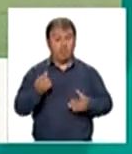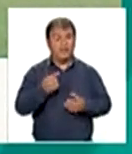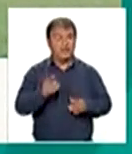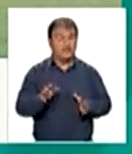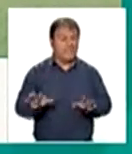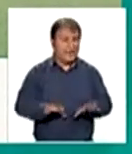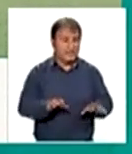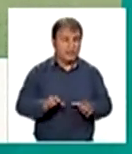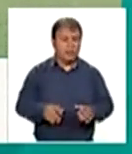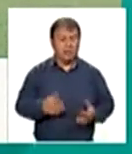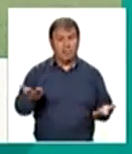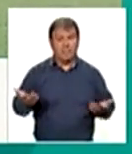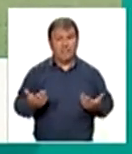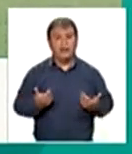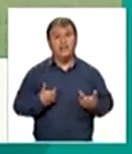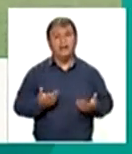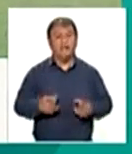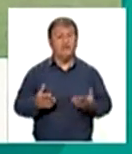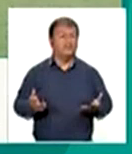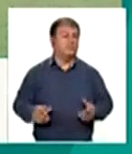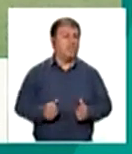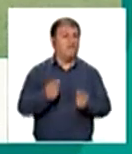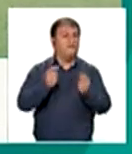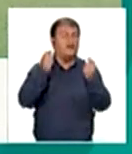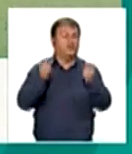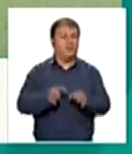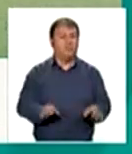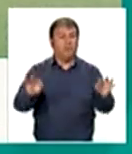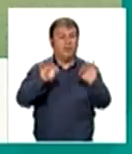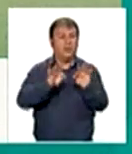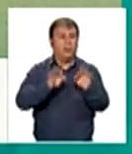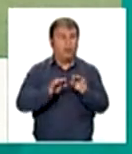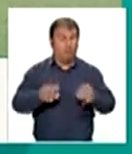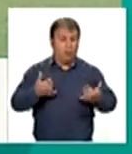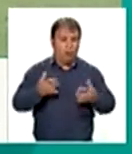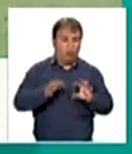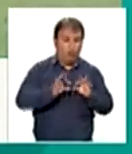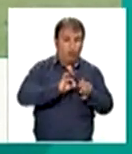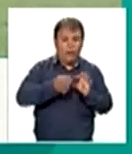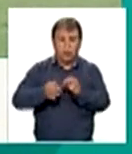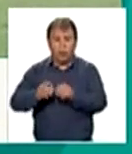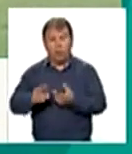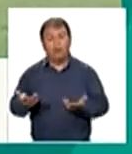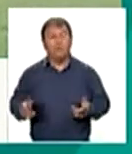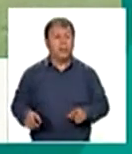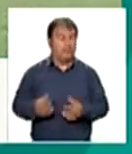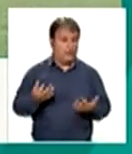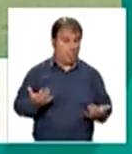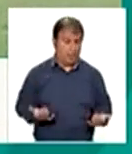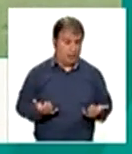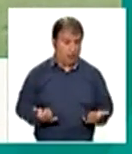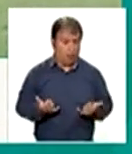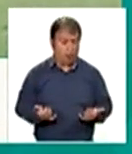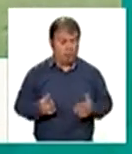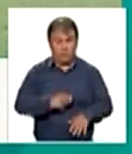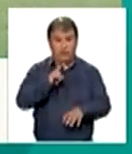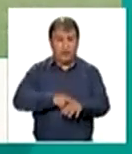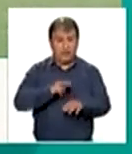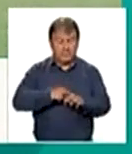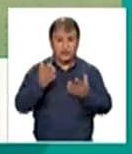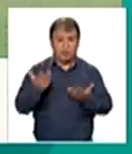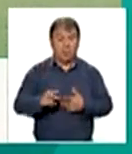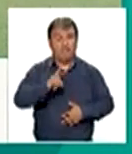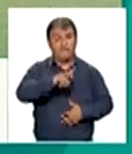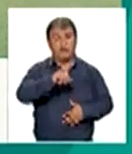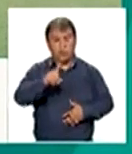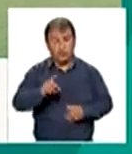se hace en eventos de alta importancia, llámese Juegos Olímpicos o Juegos Panamericanos. Entonces, normalmente se espera 21